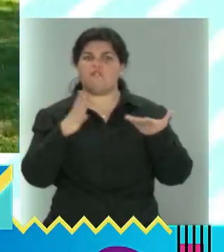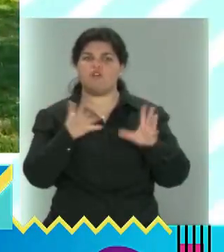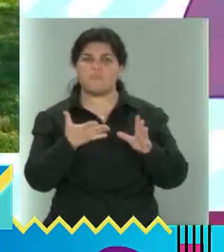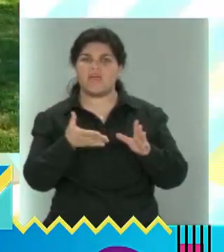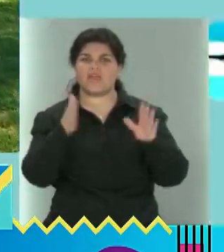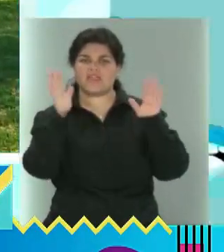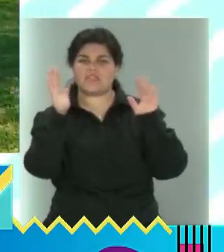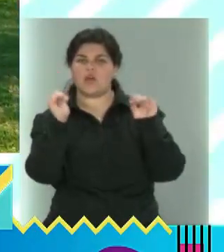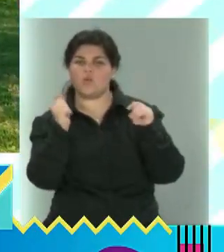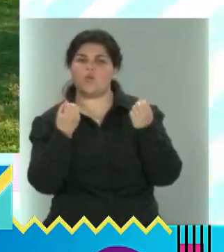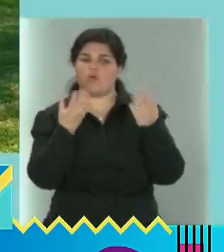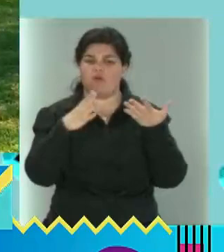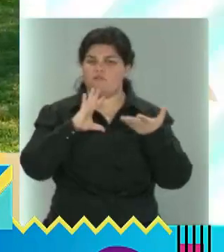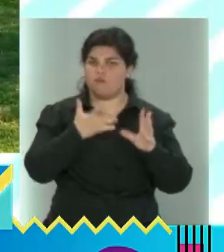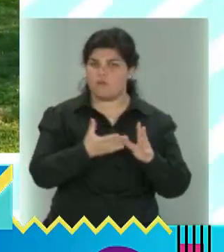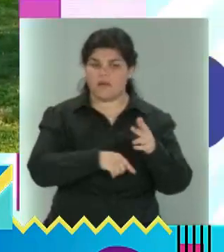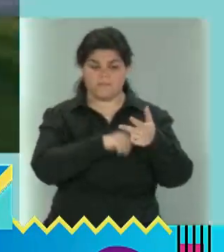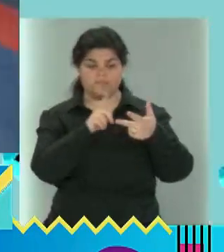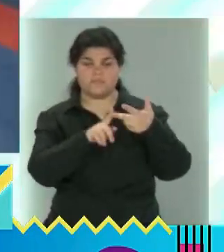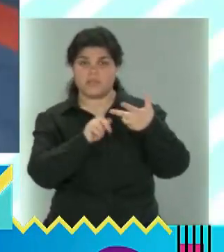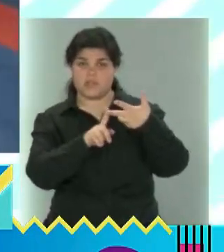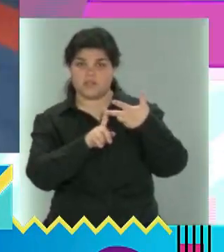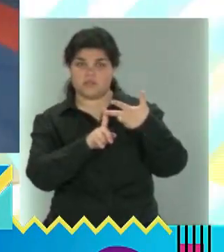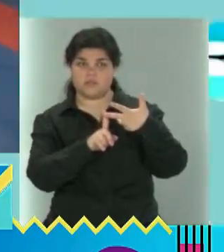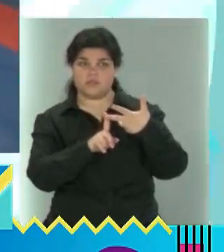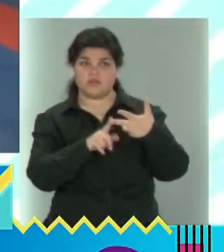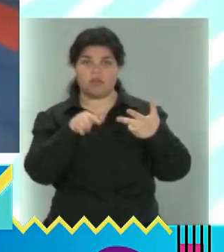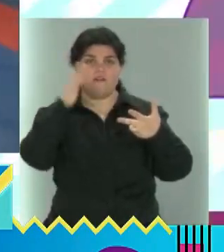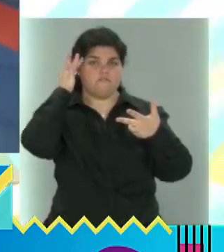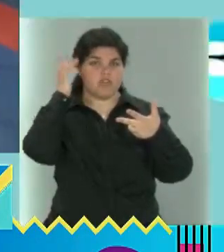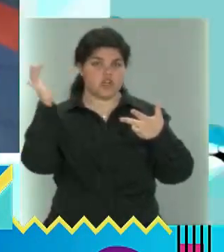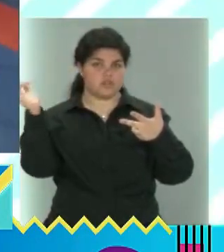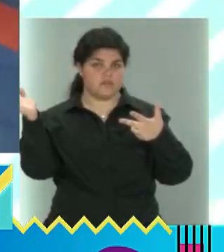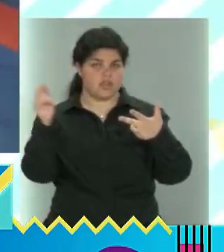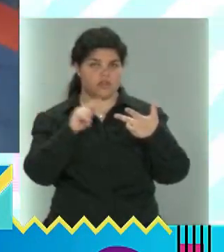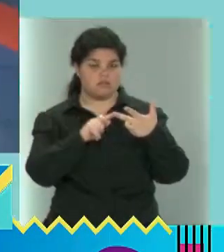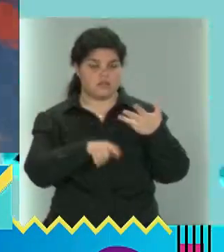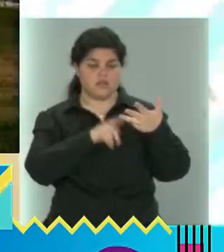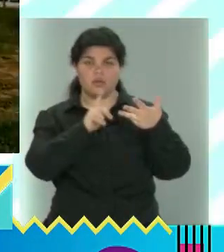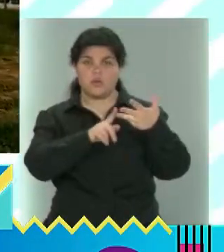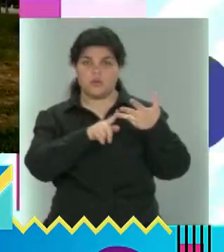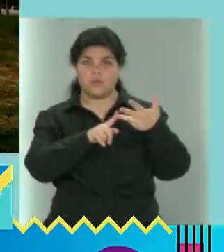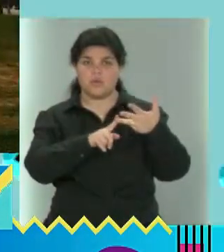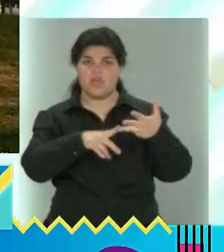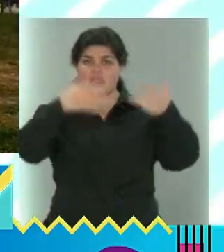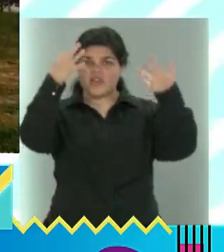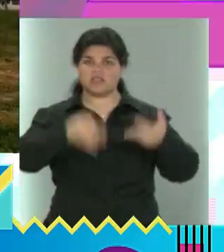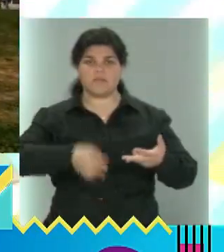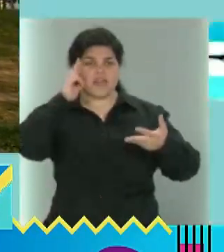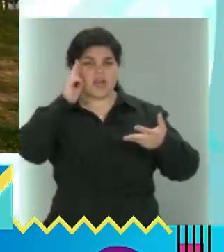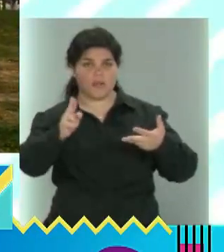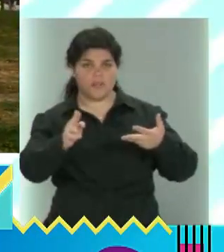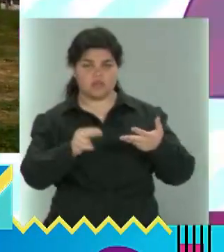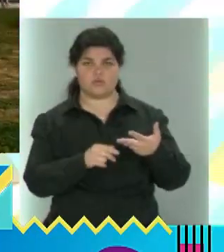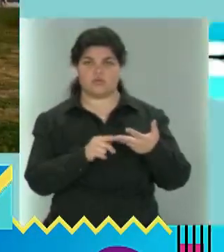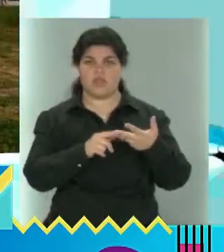en arte marcial? El tercero es la filosofía. El cuarto valor es disciplina, respeto, porque sin